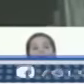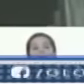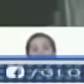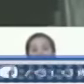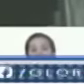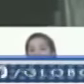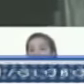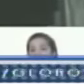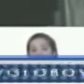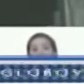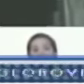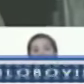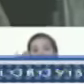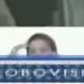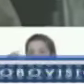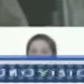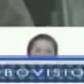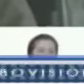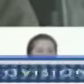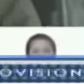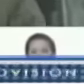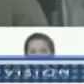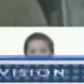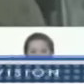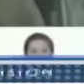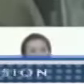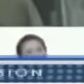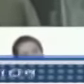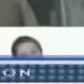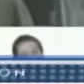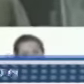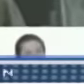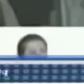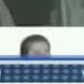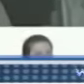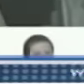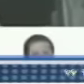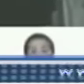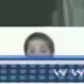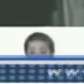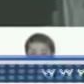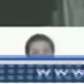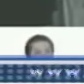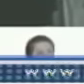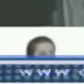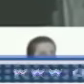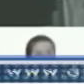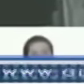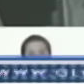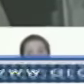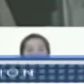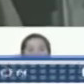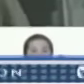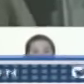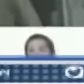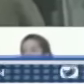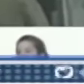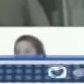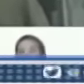24 horas al pueblo de Venezuela. Desde aquí vamos a seguir monitoreando todo el territorio nacional a través de la sala de lluvia